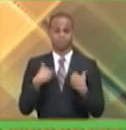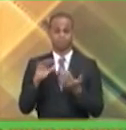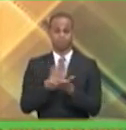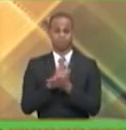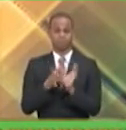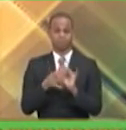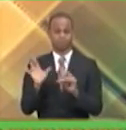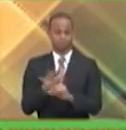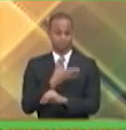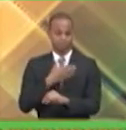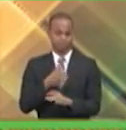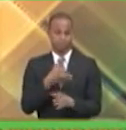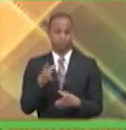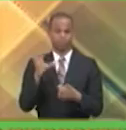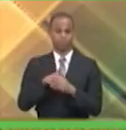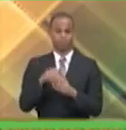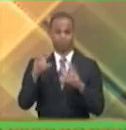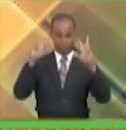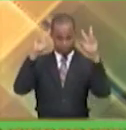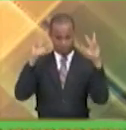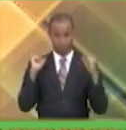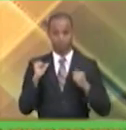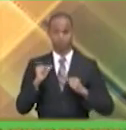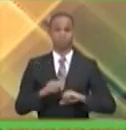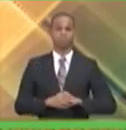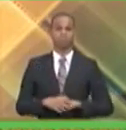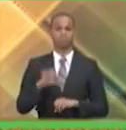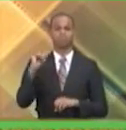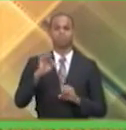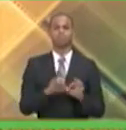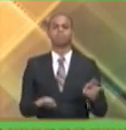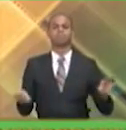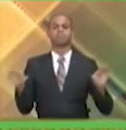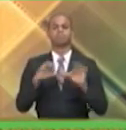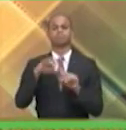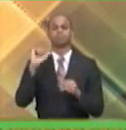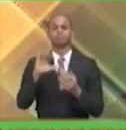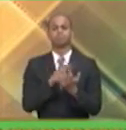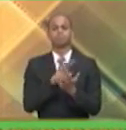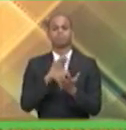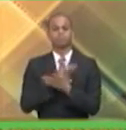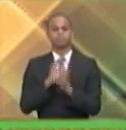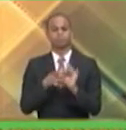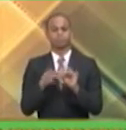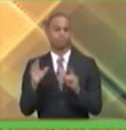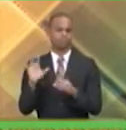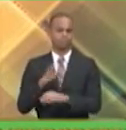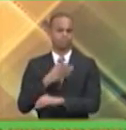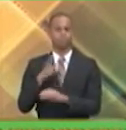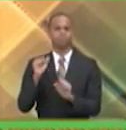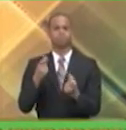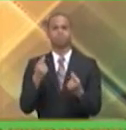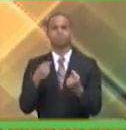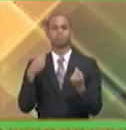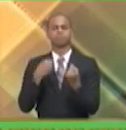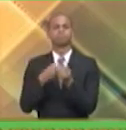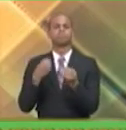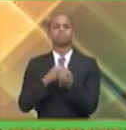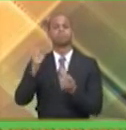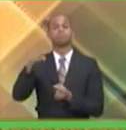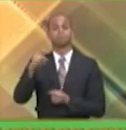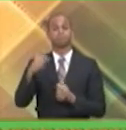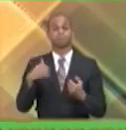música, inclusive allá en Villa Altagracia. Y lo importante es que esa escuela de música reciba todo el apoyo que tiene que